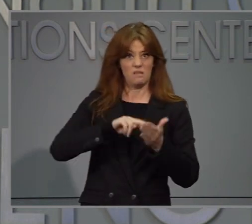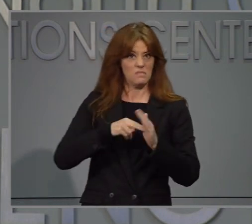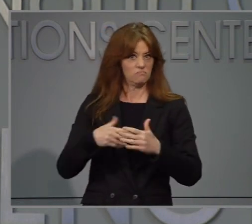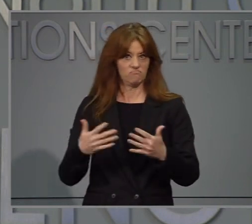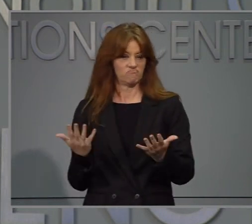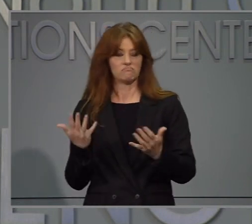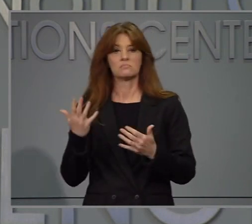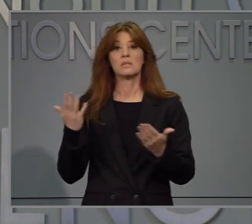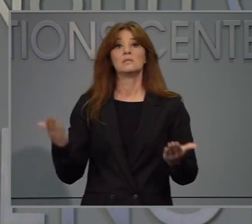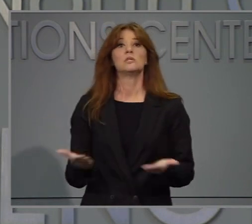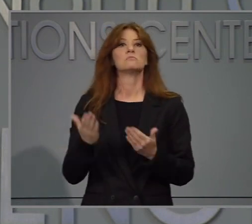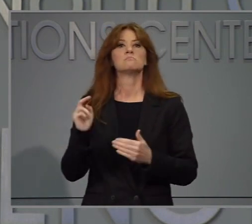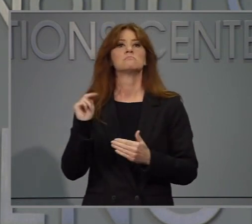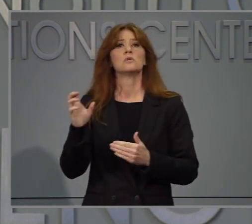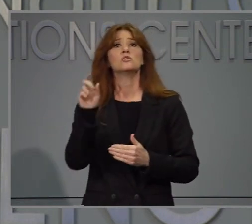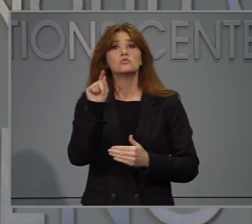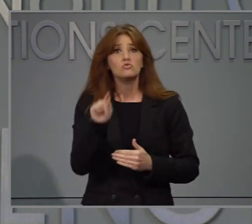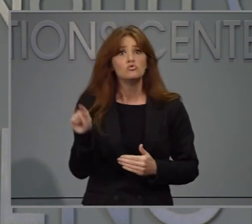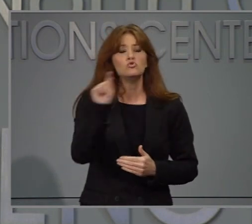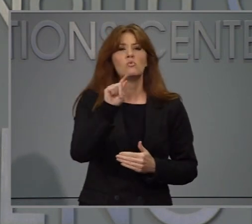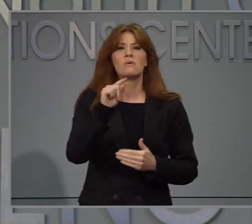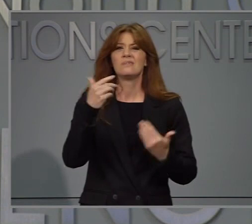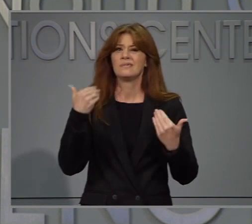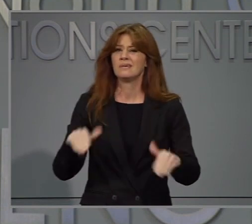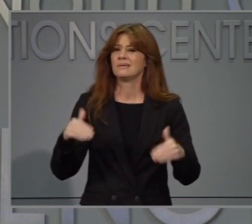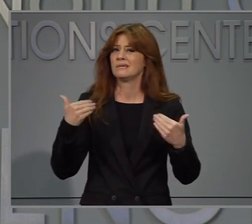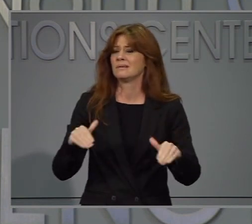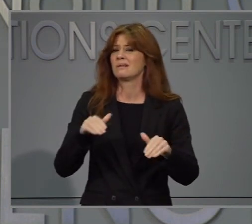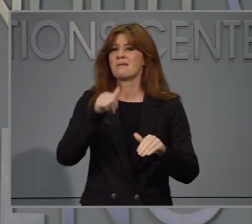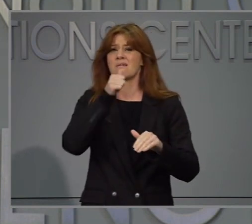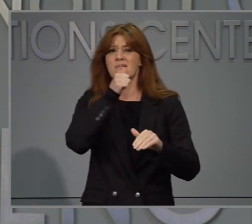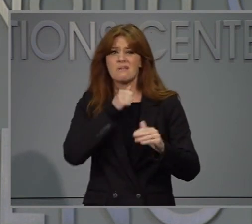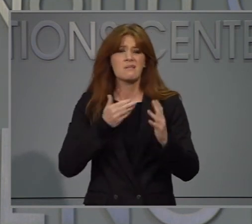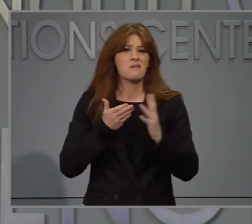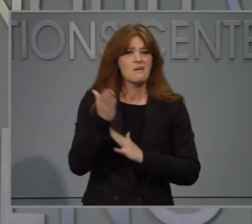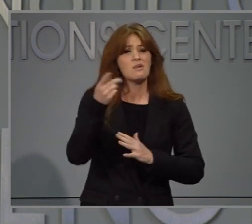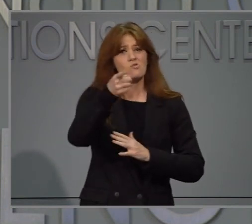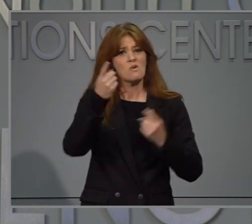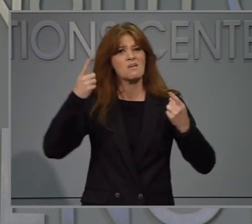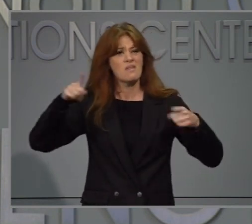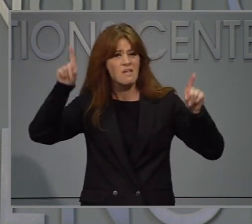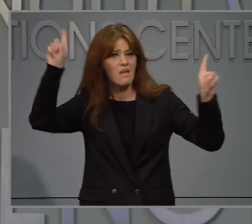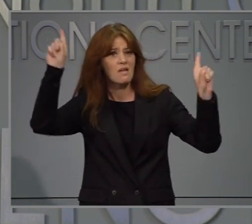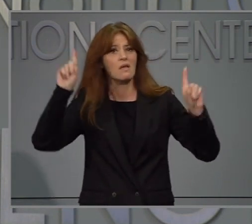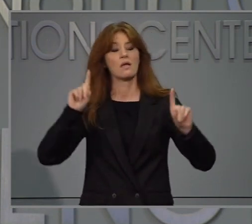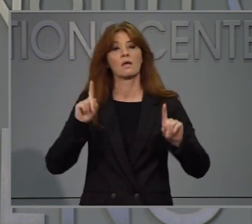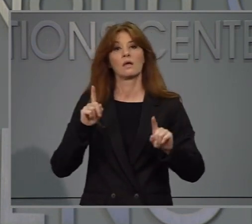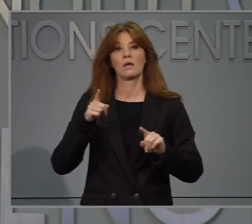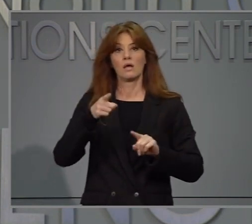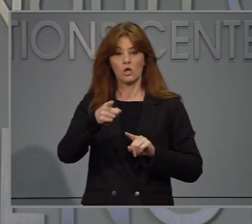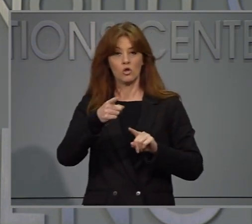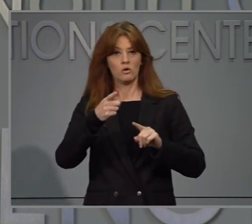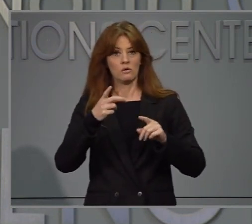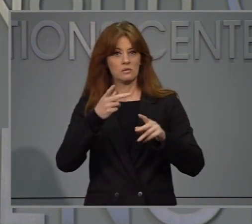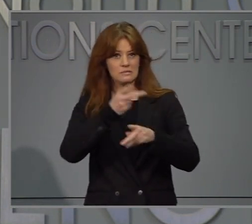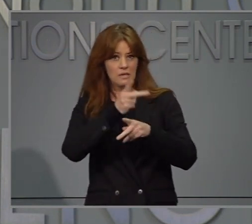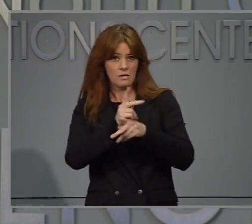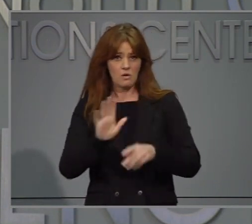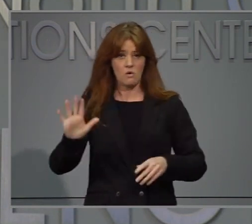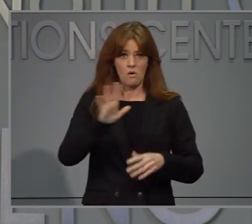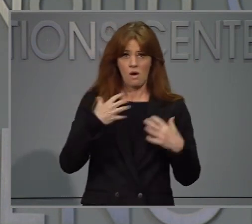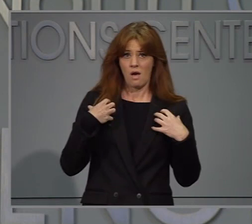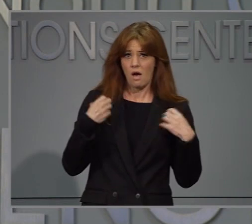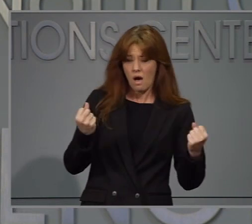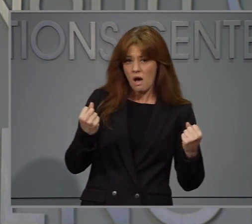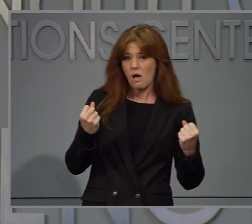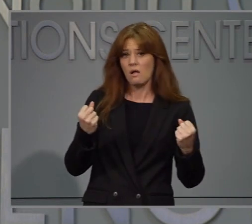los habitantes de Carolina del Norte han hecho tremendos sacrificios y está funcionando. Al cuidar su